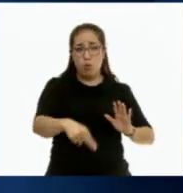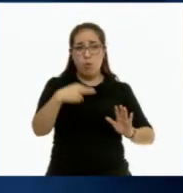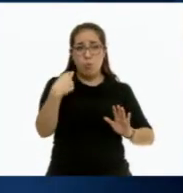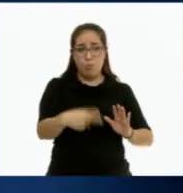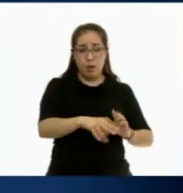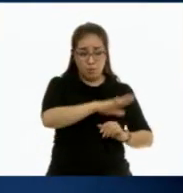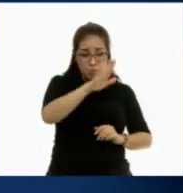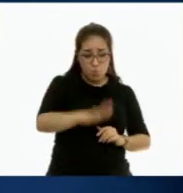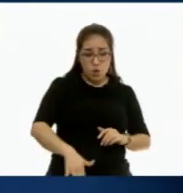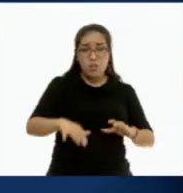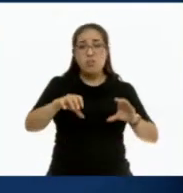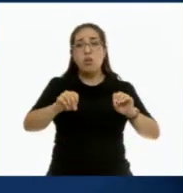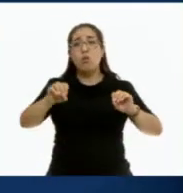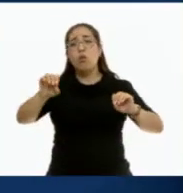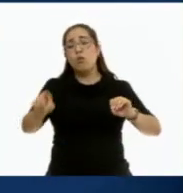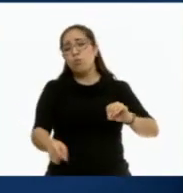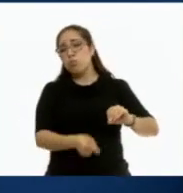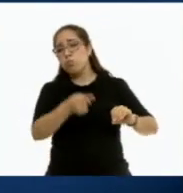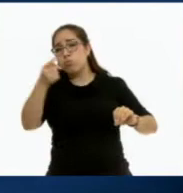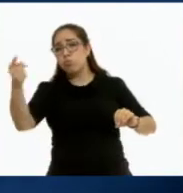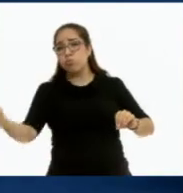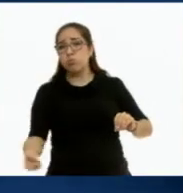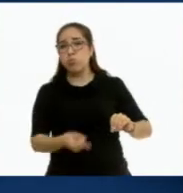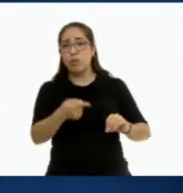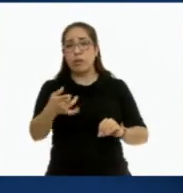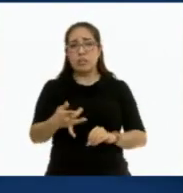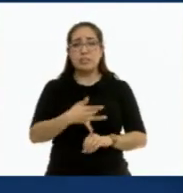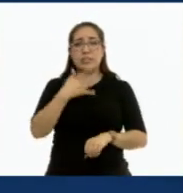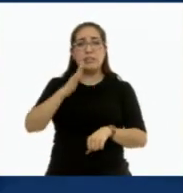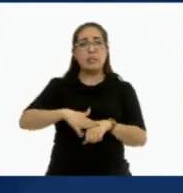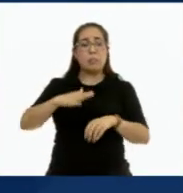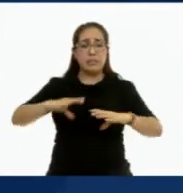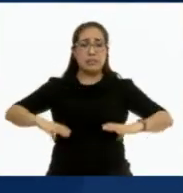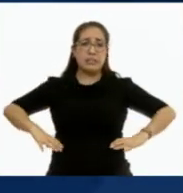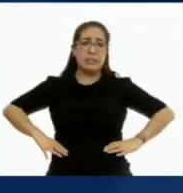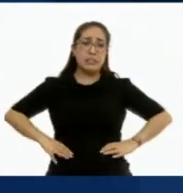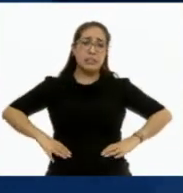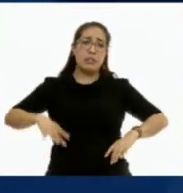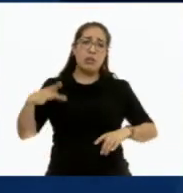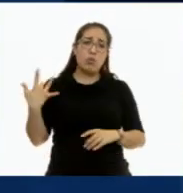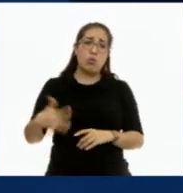pesa más en la cintura, los dolores o los recuerdos?